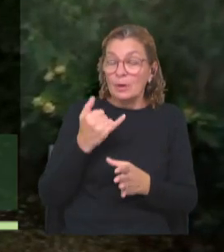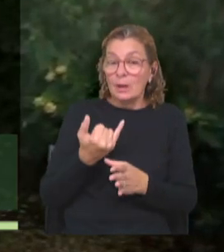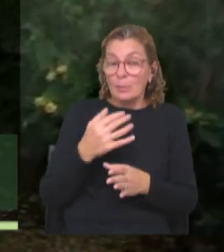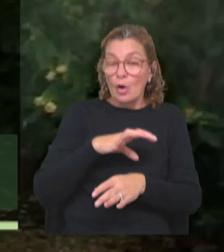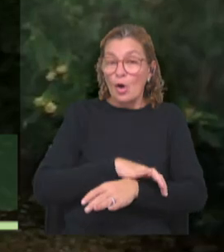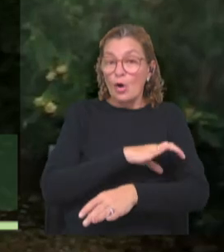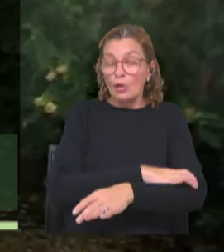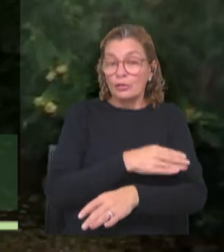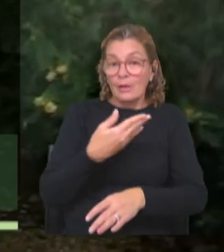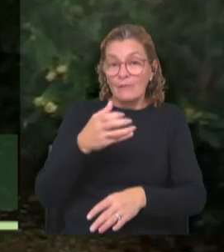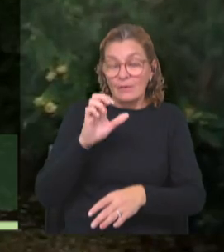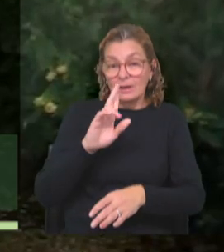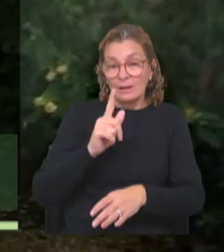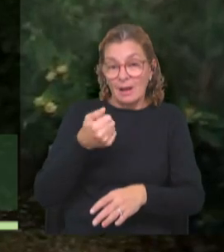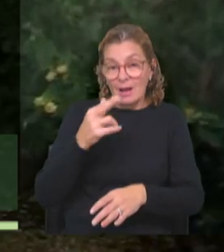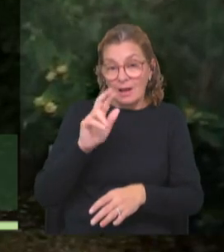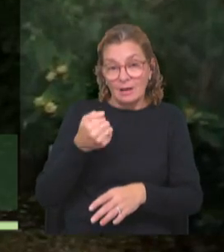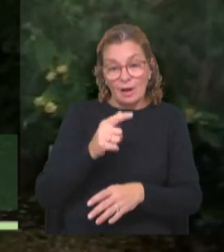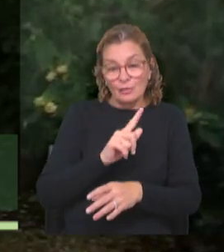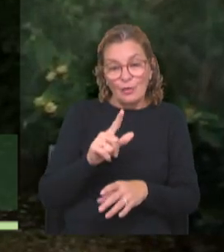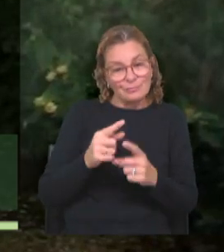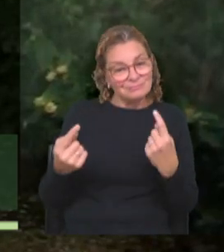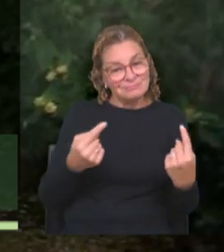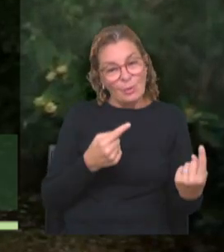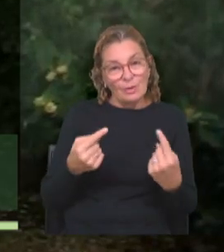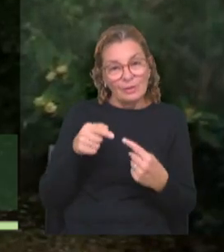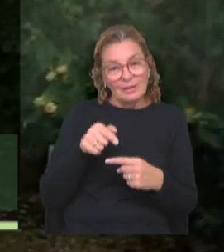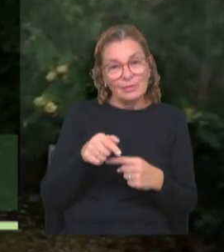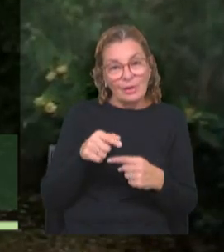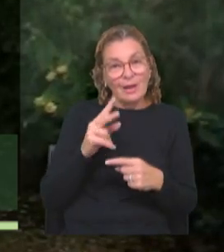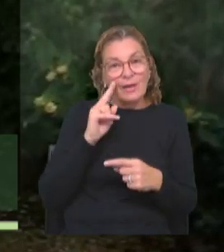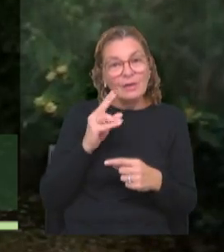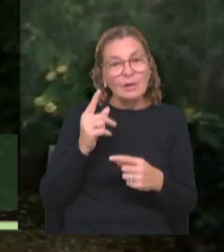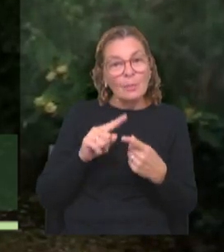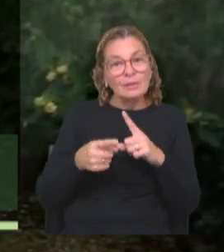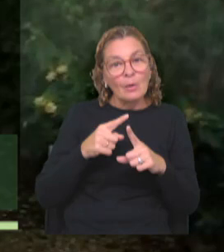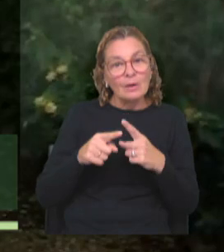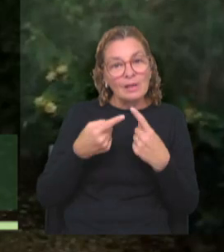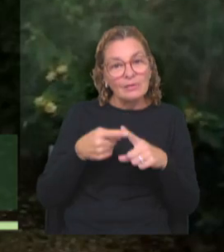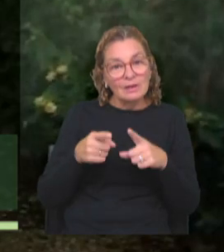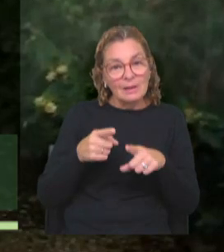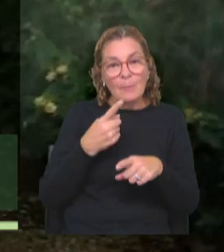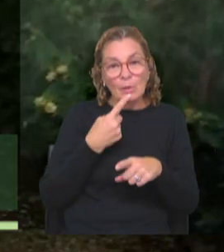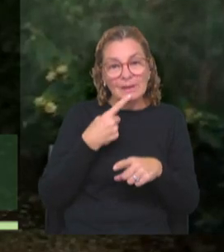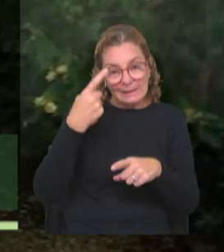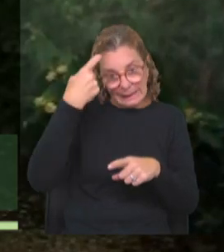Yamandú Orsi y Mario Vergara no están de acuerdo y sobre esa justamente es que versa este acuerdo de diversidades políticas